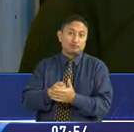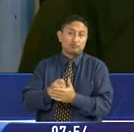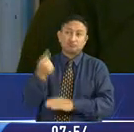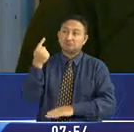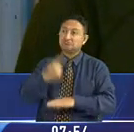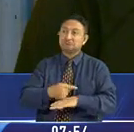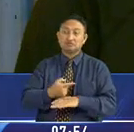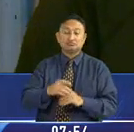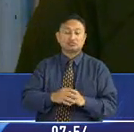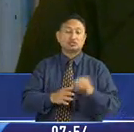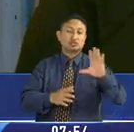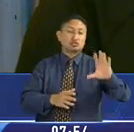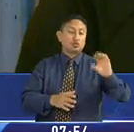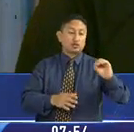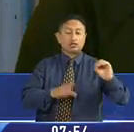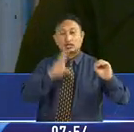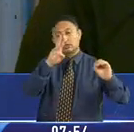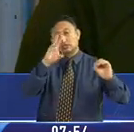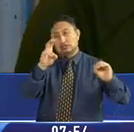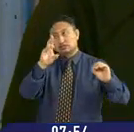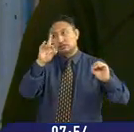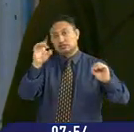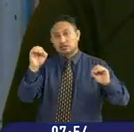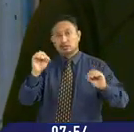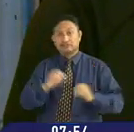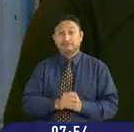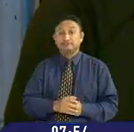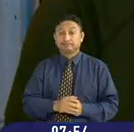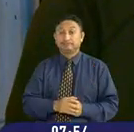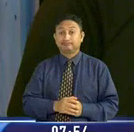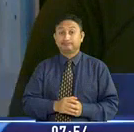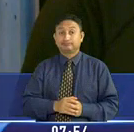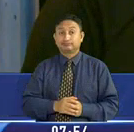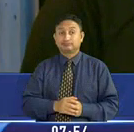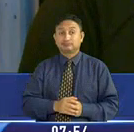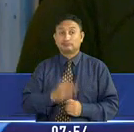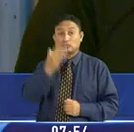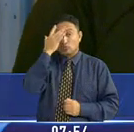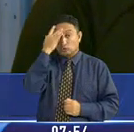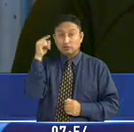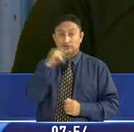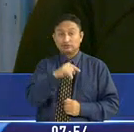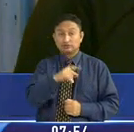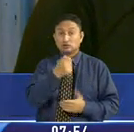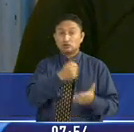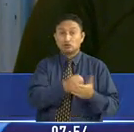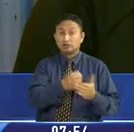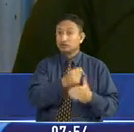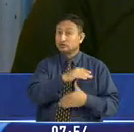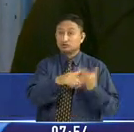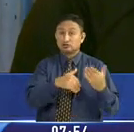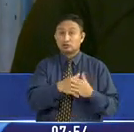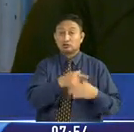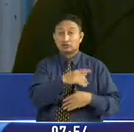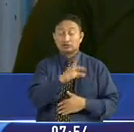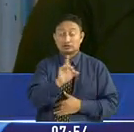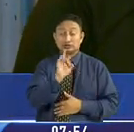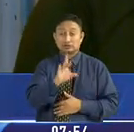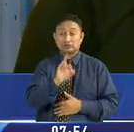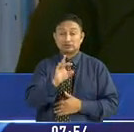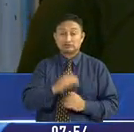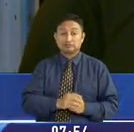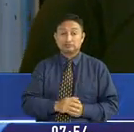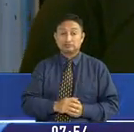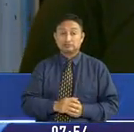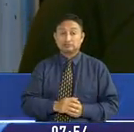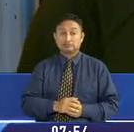son siquiera $50, 60, $70, porque por el dolor de mi hermana, porque en